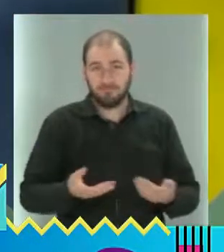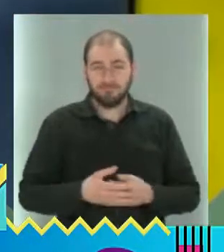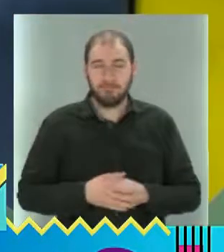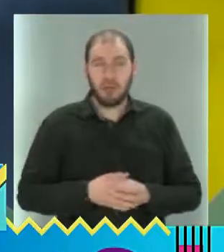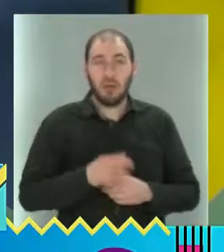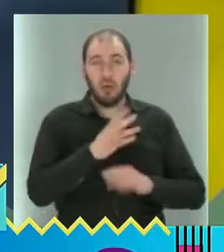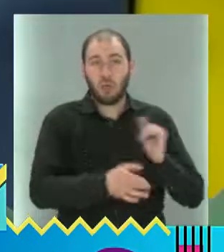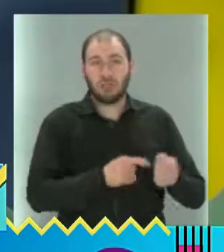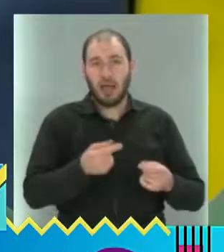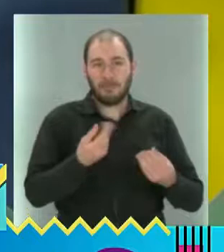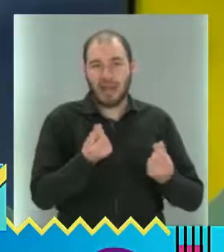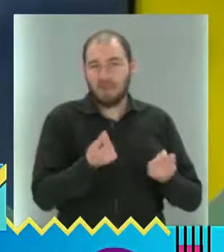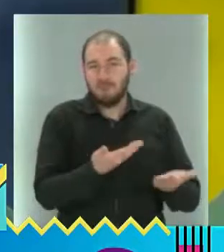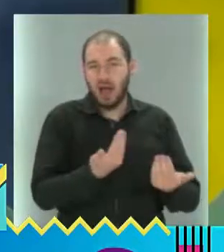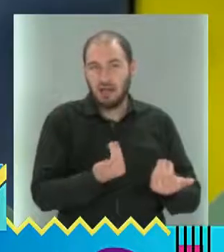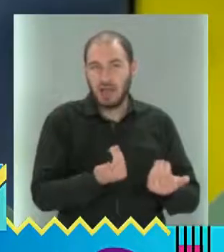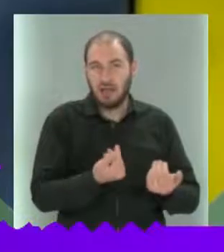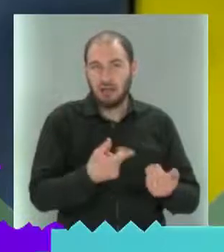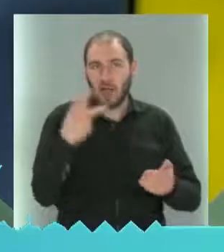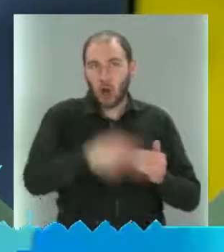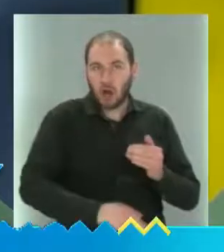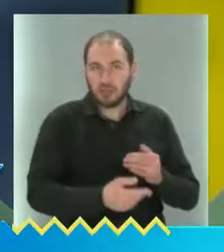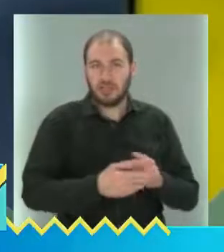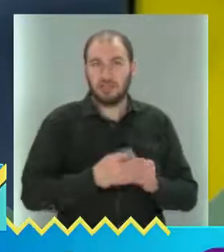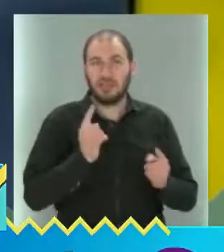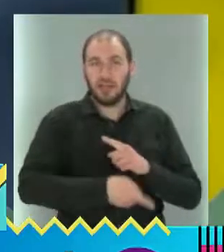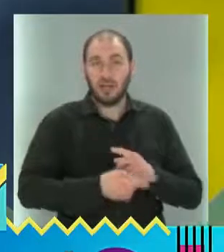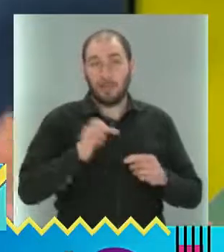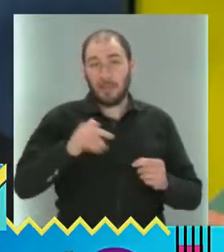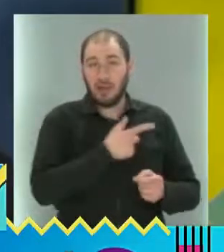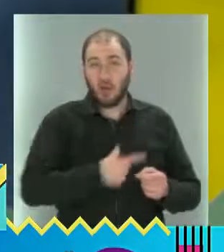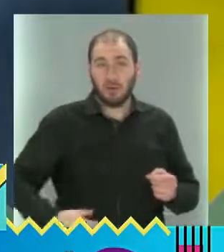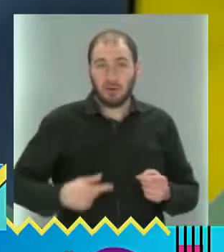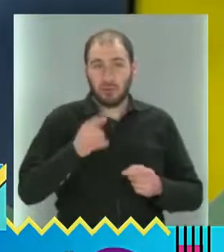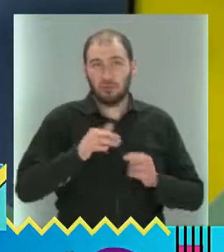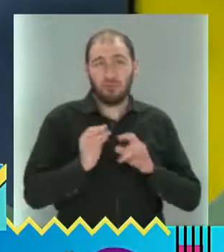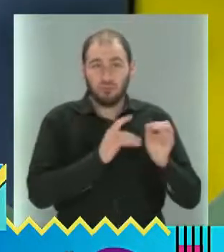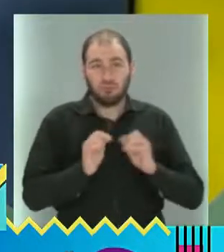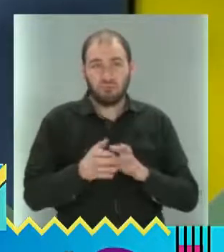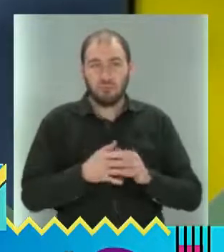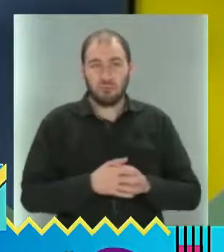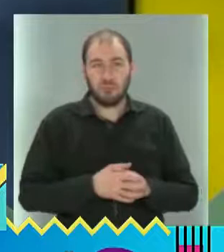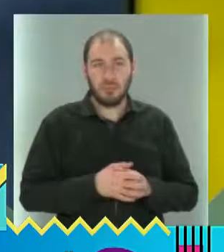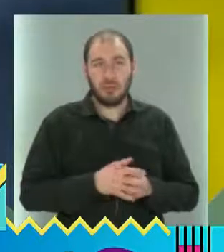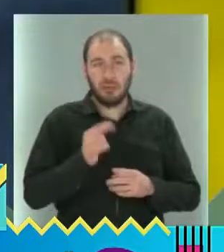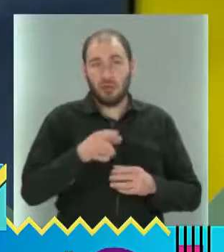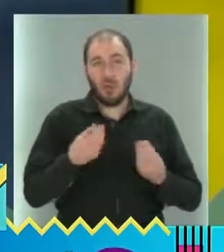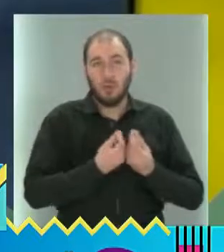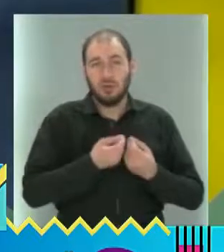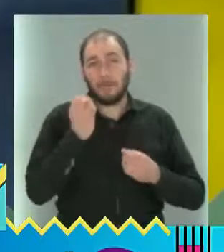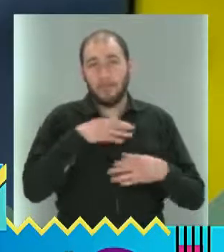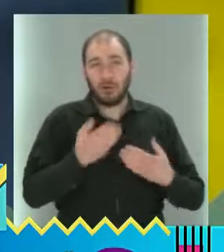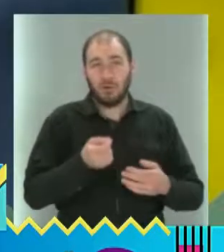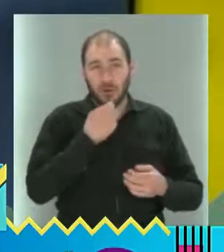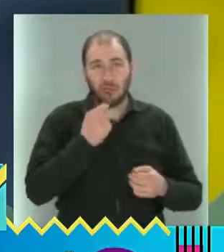cuando vos decís, tenés un déficit muy grande y no lo querés cortar de golpe, como fue la política del gobierno, que muchos la discuten, ¿no? O sea, hay mucha gente que dice, yo hubiera preferido